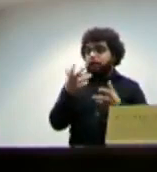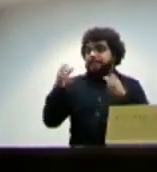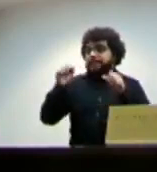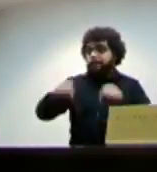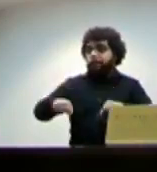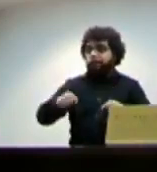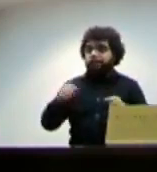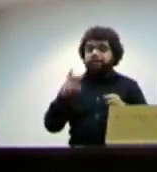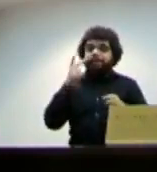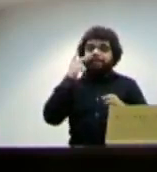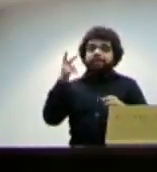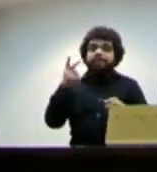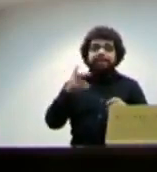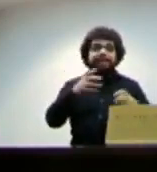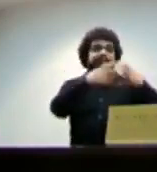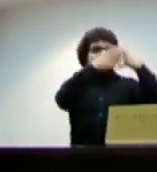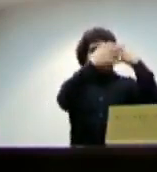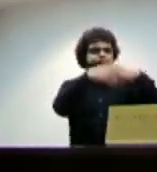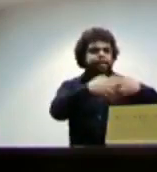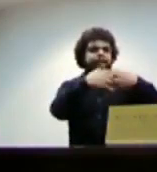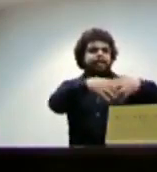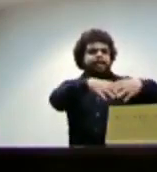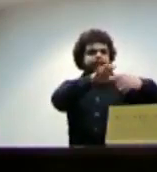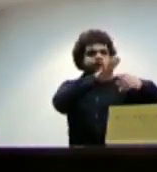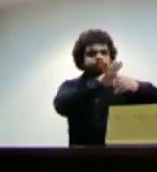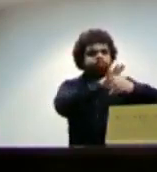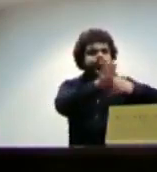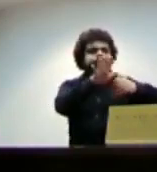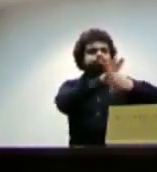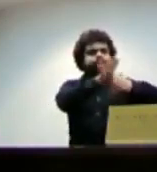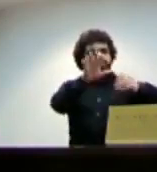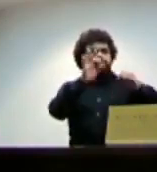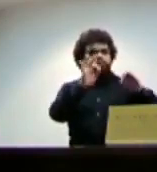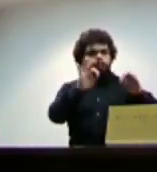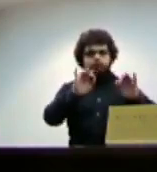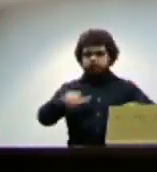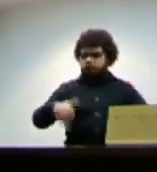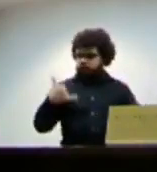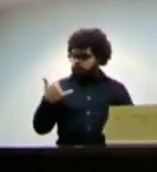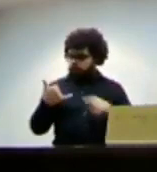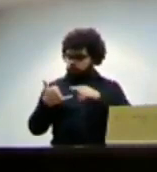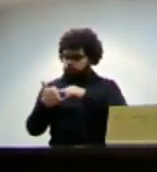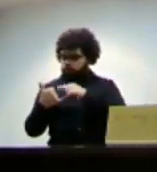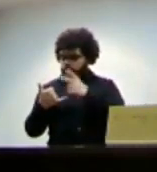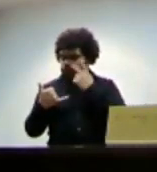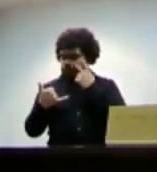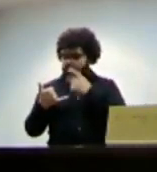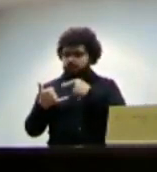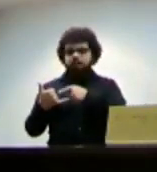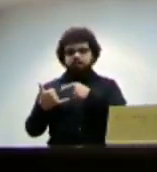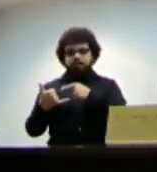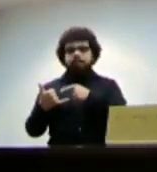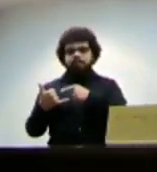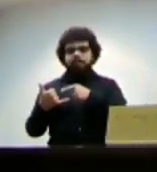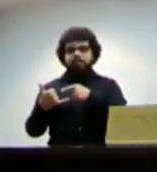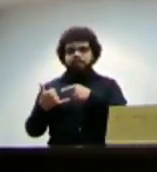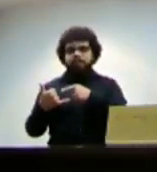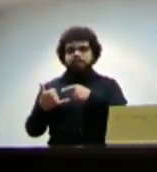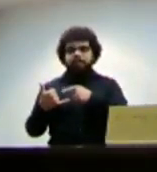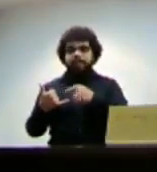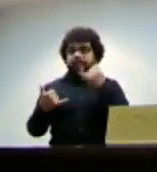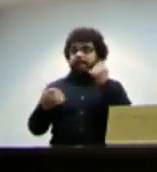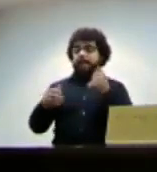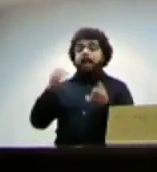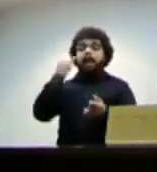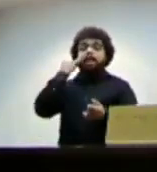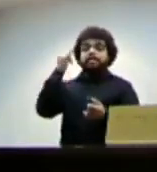la eficiencia de las máquinas en mi celular, porque sé que se puede hacer, ¿verdad? Que me gustaría ver que si hay una